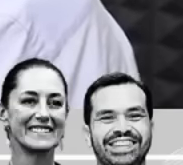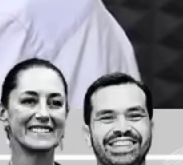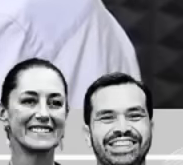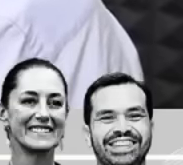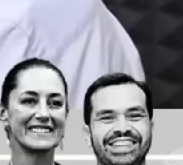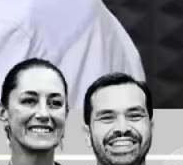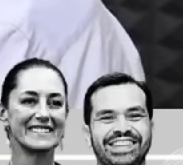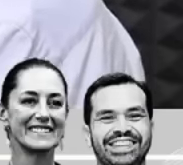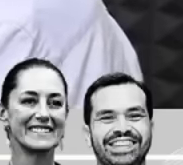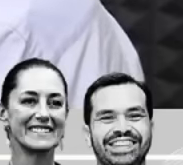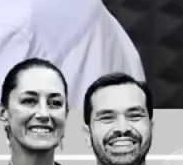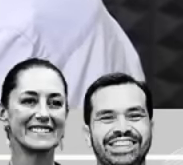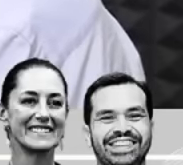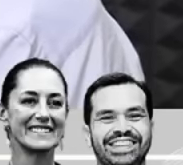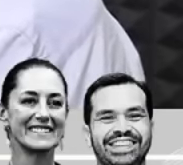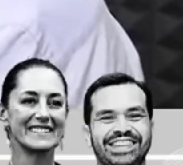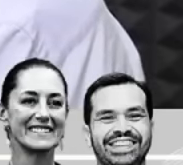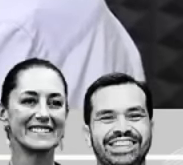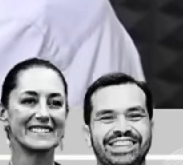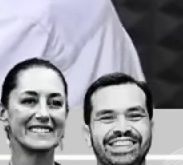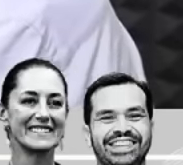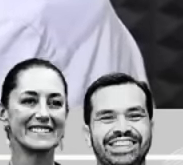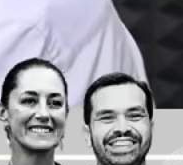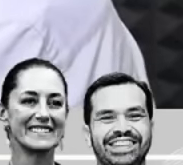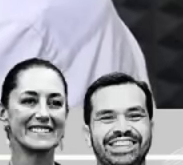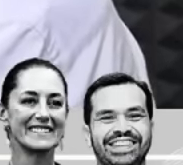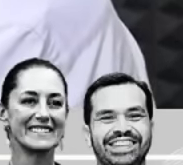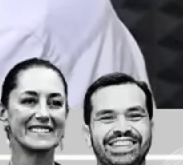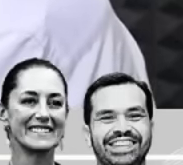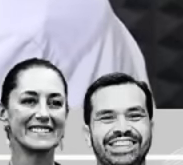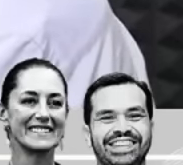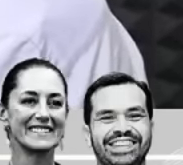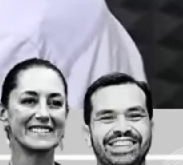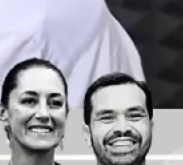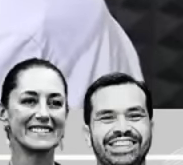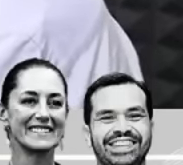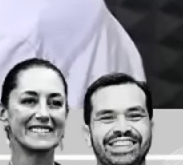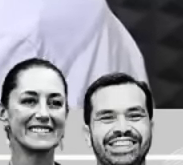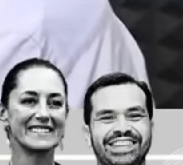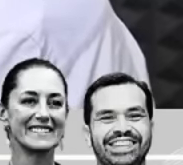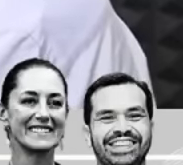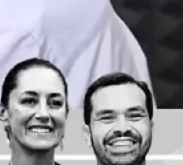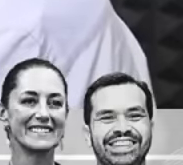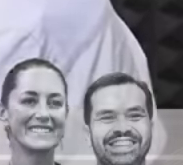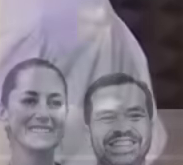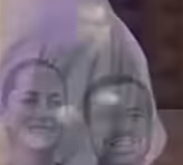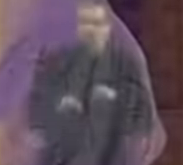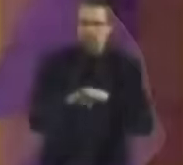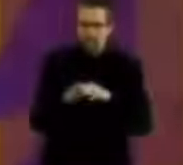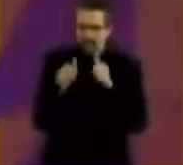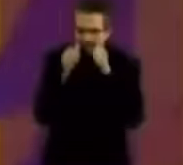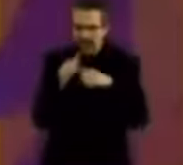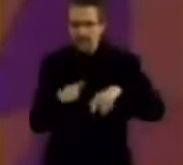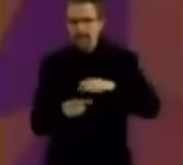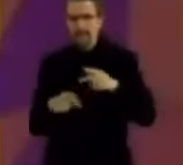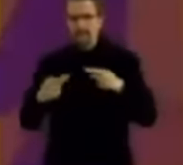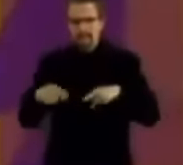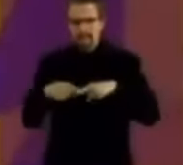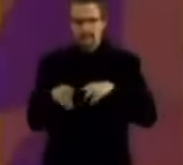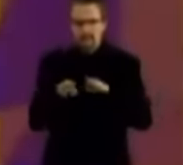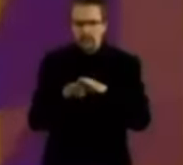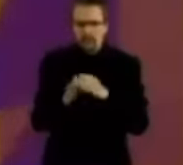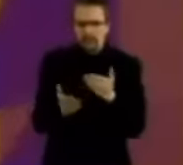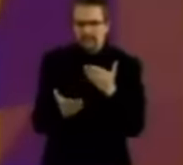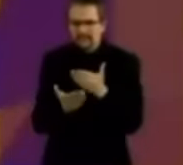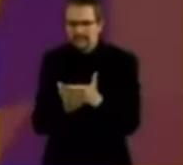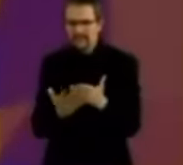como una candidata en periodo de transición, como una presidenta electa en transición. Ya es un discurso mucho más mesurado, ya es